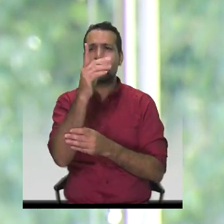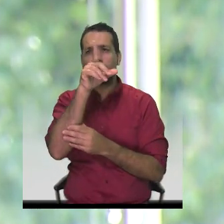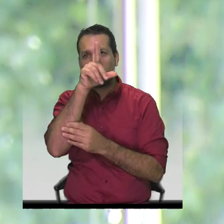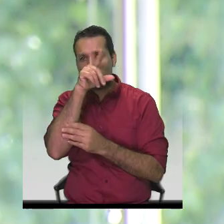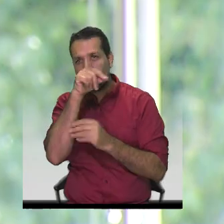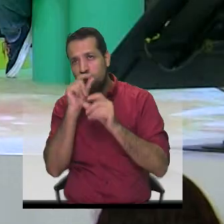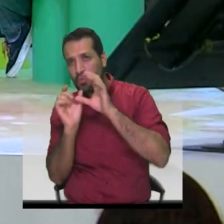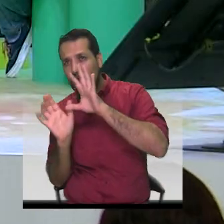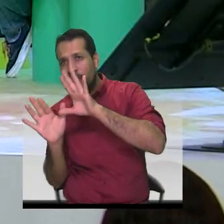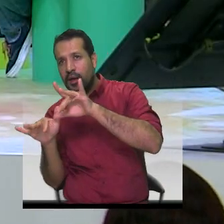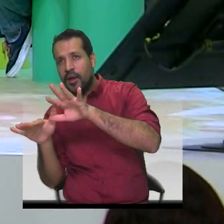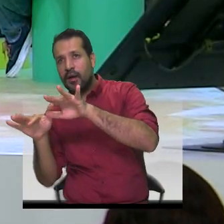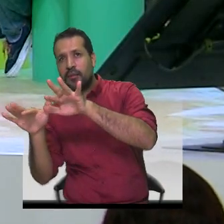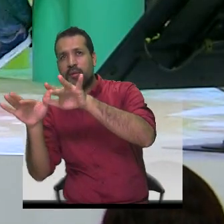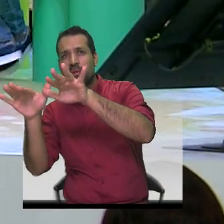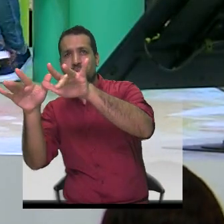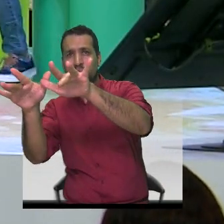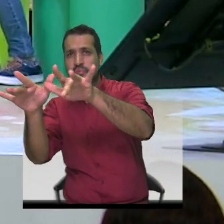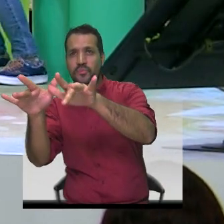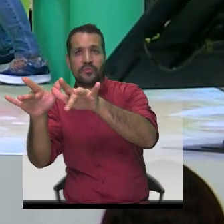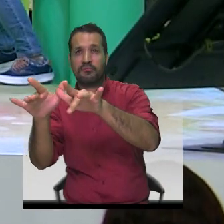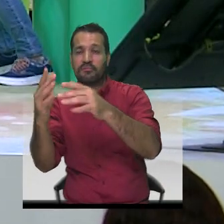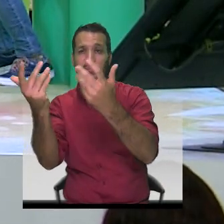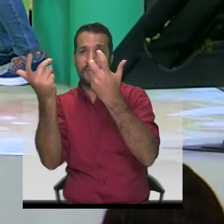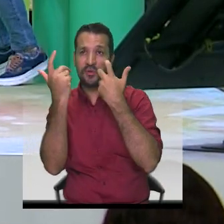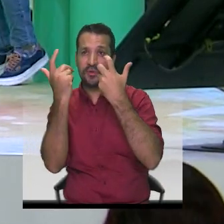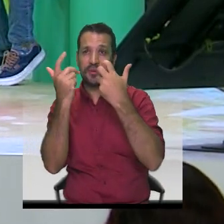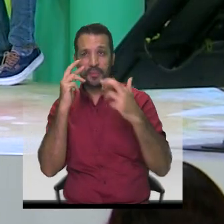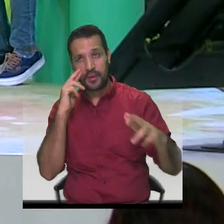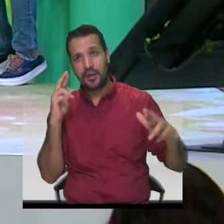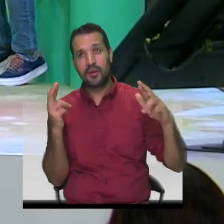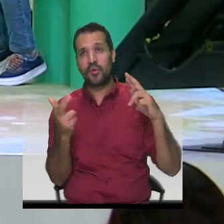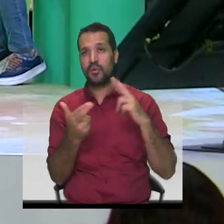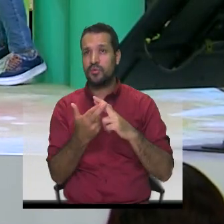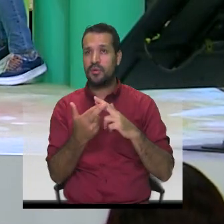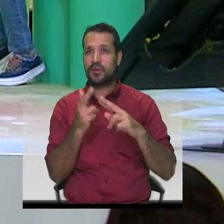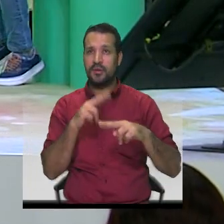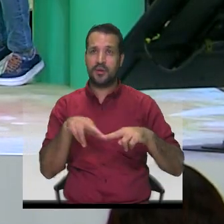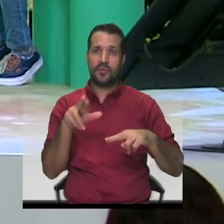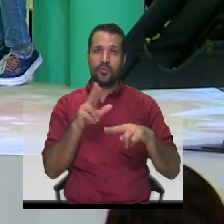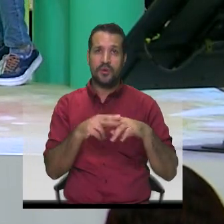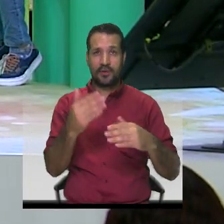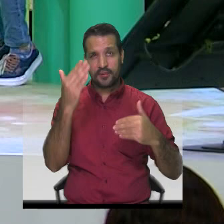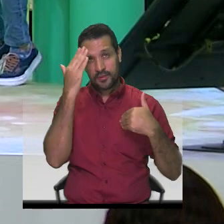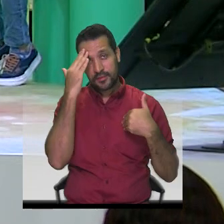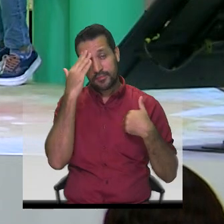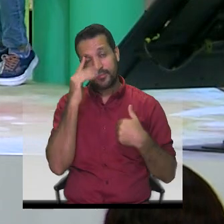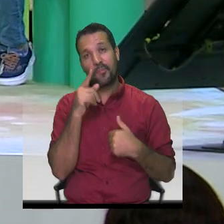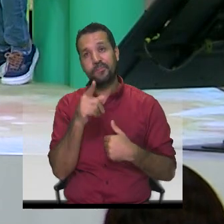de nosotros. Nosotros no nos educaron para reconocer la naturaleza que somos. Y hay una gran oportunidad.